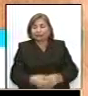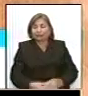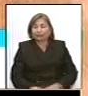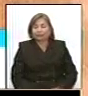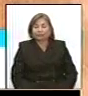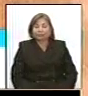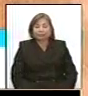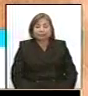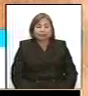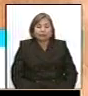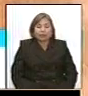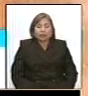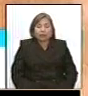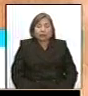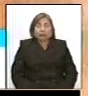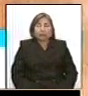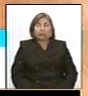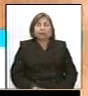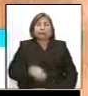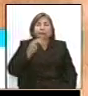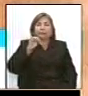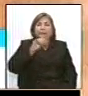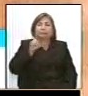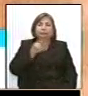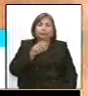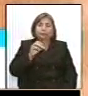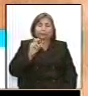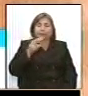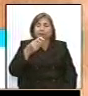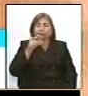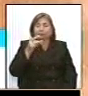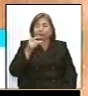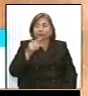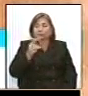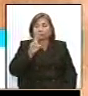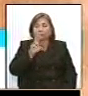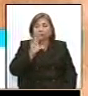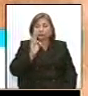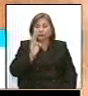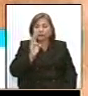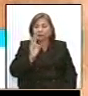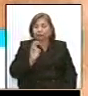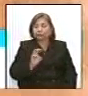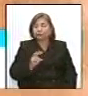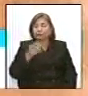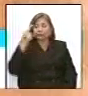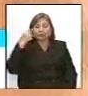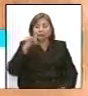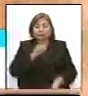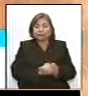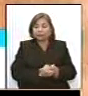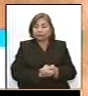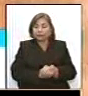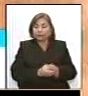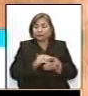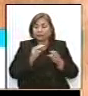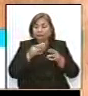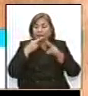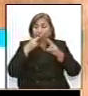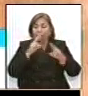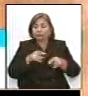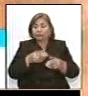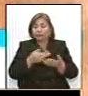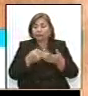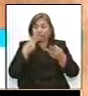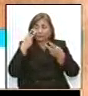La Libertad. Y en marzo del año 2018 se cuestiona el día 27, porque consigna el informe de representación visita